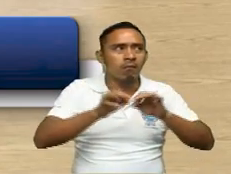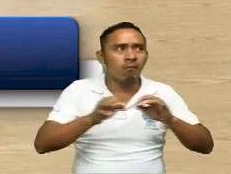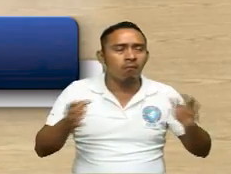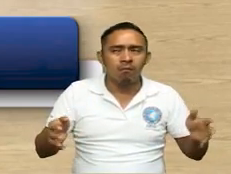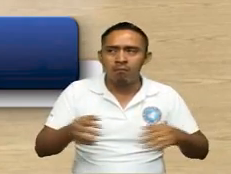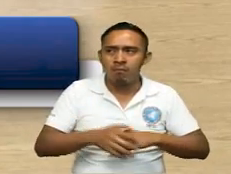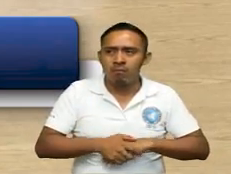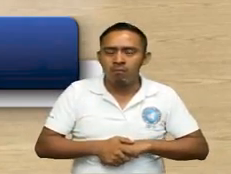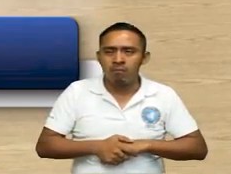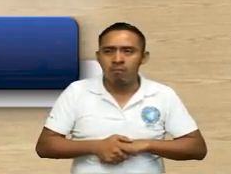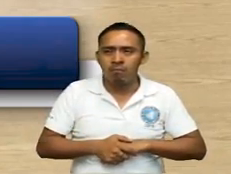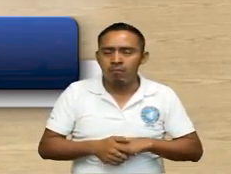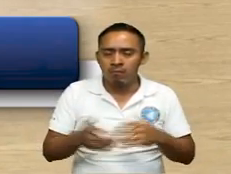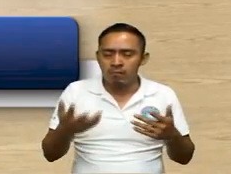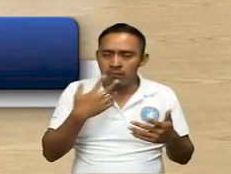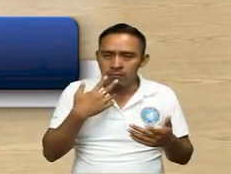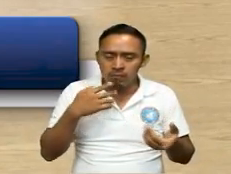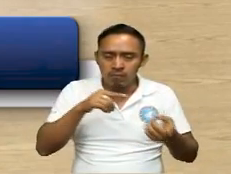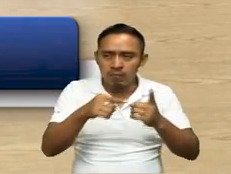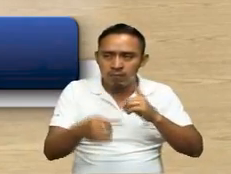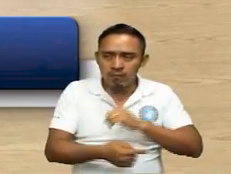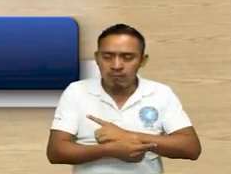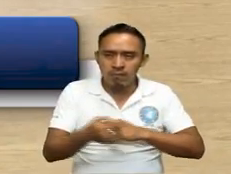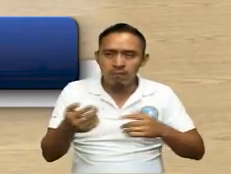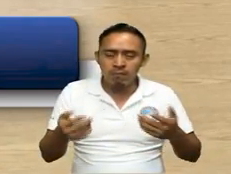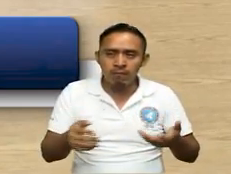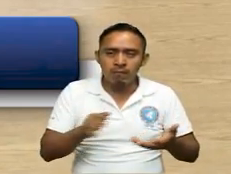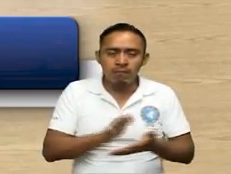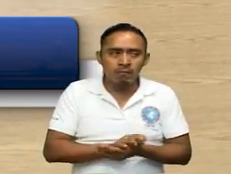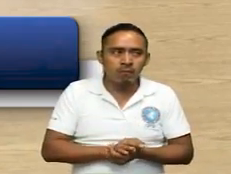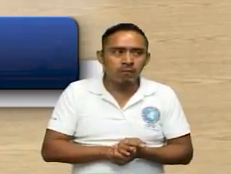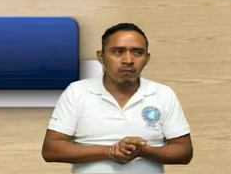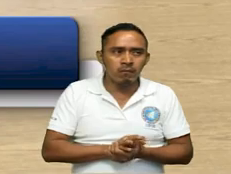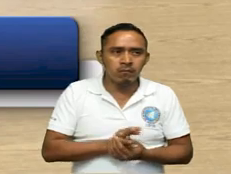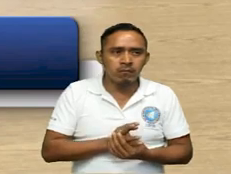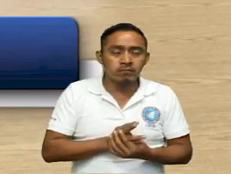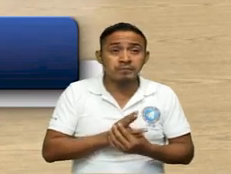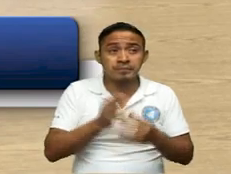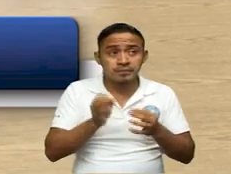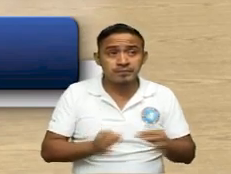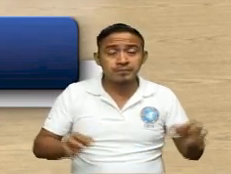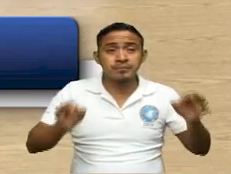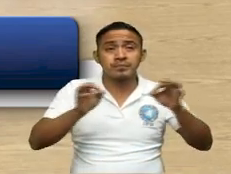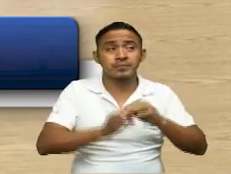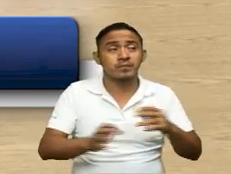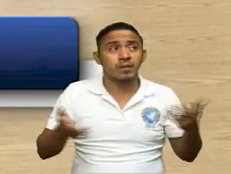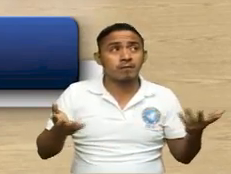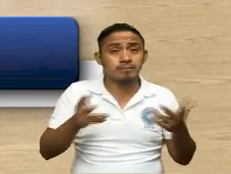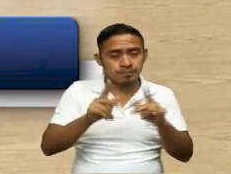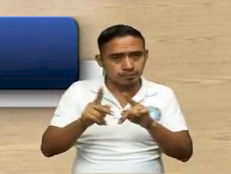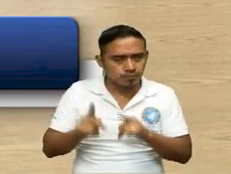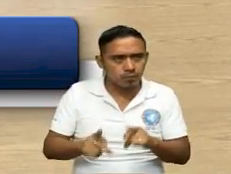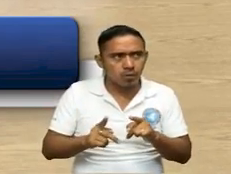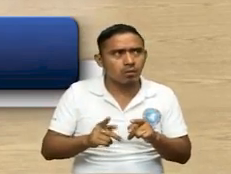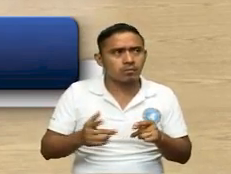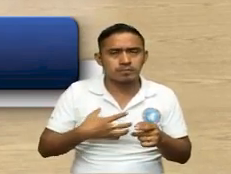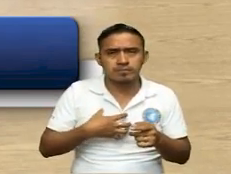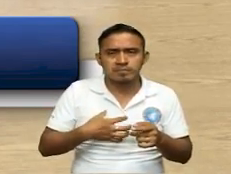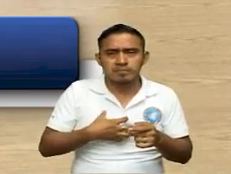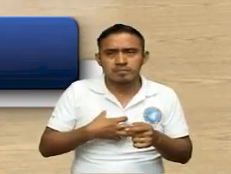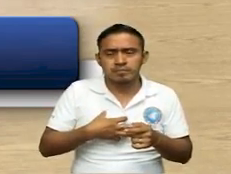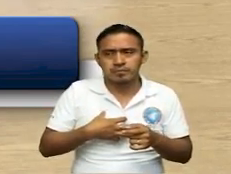las áreas genitales no cambie todo el sistema de la piel. Es importante porque incluso hay personas que por su,